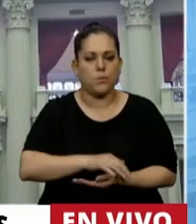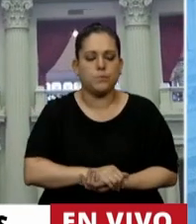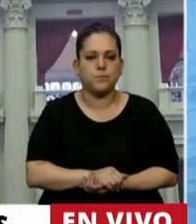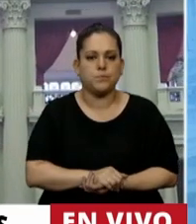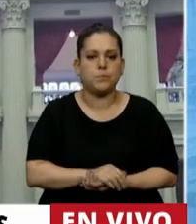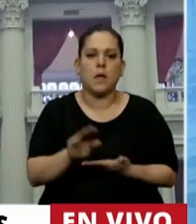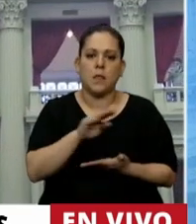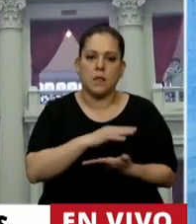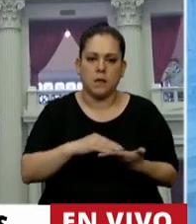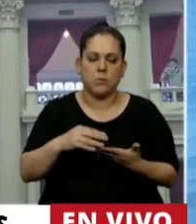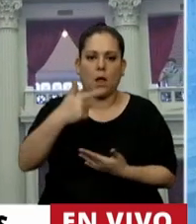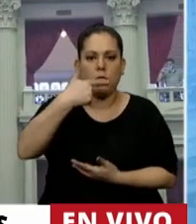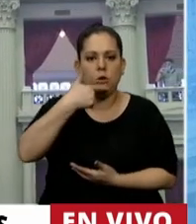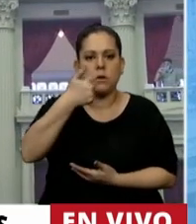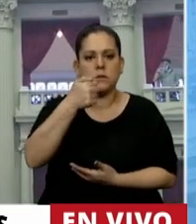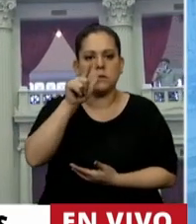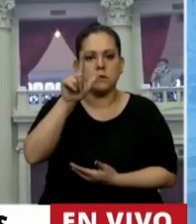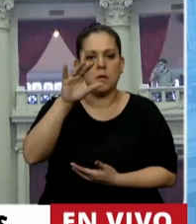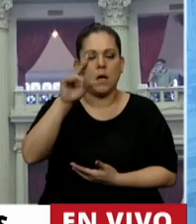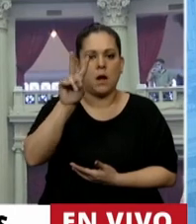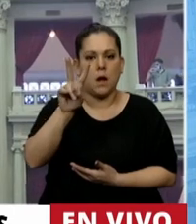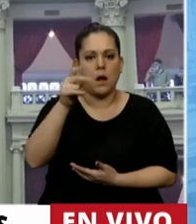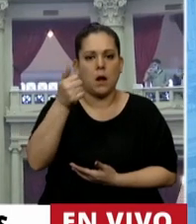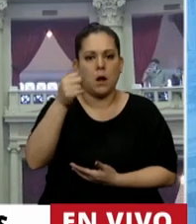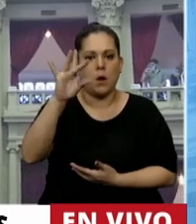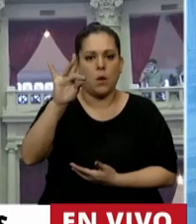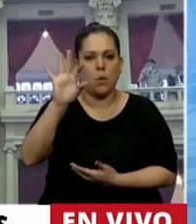diputado sebastián salvador